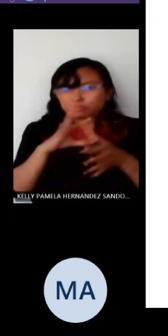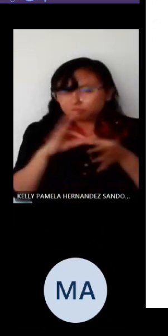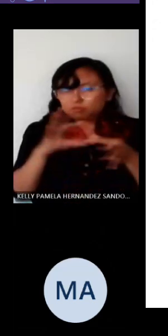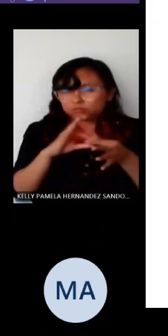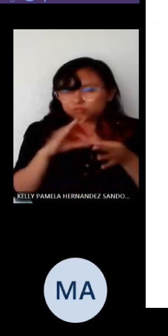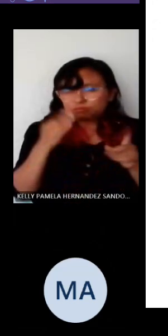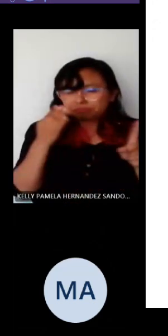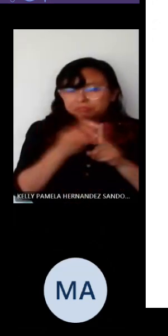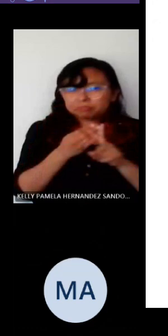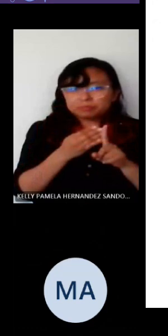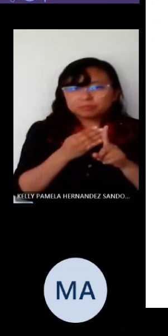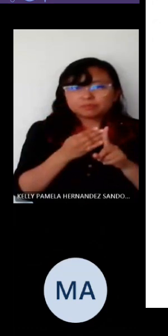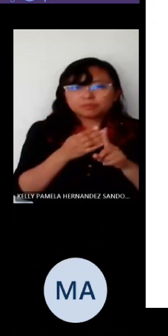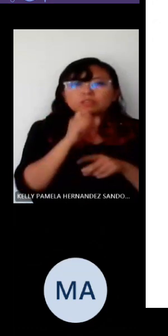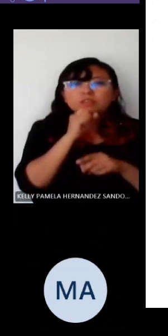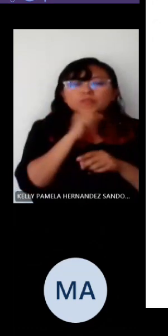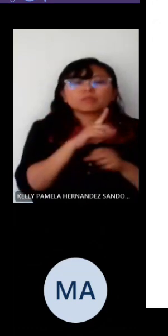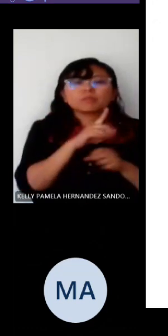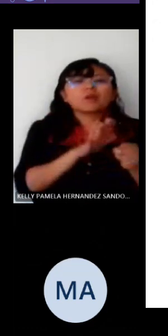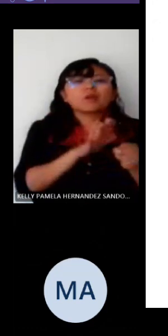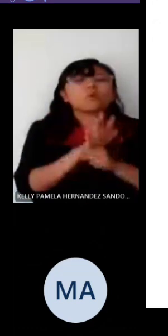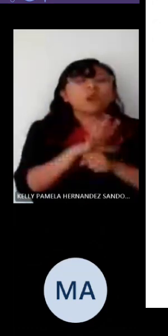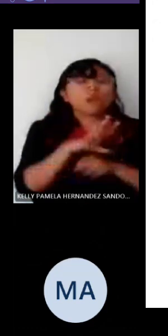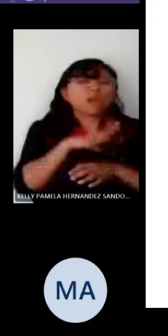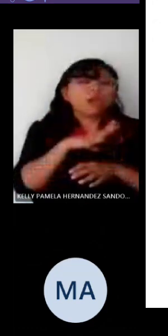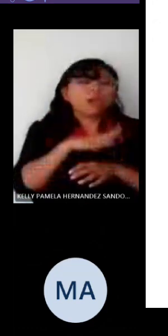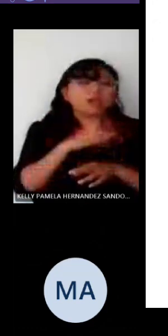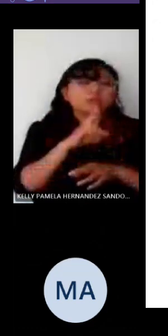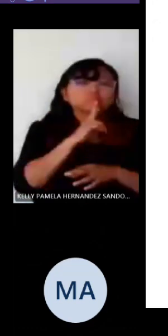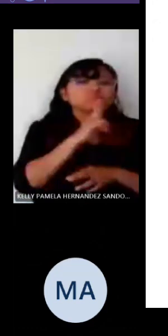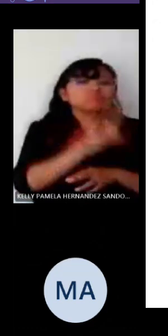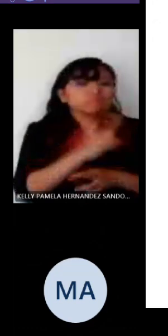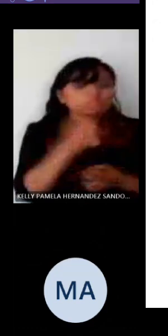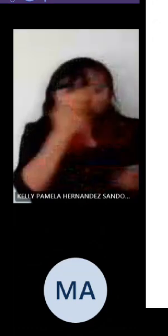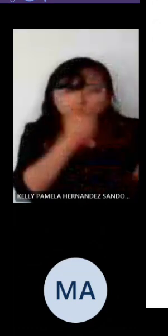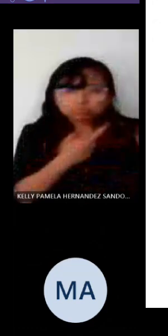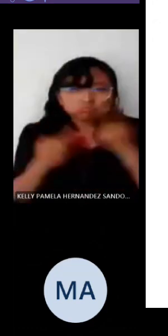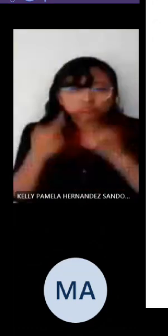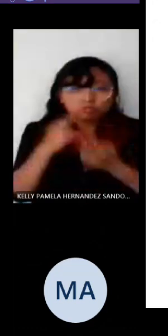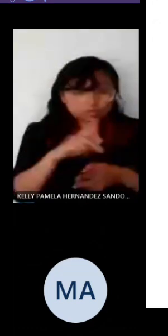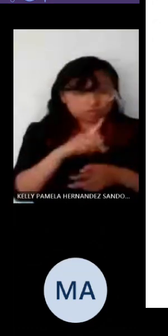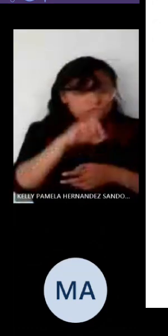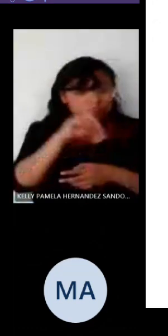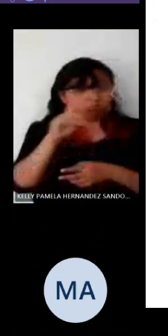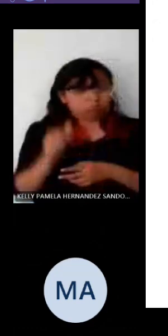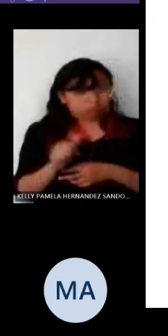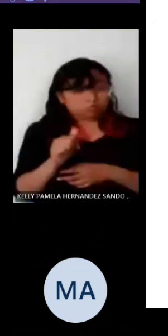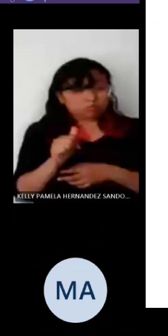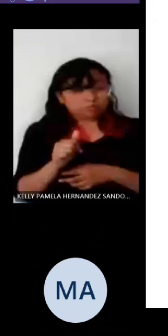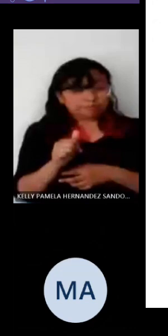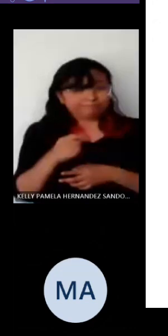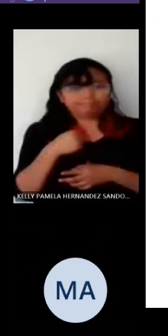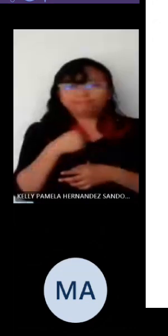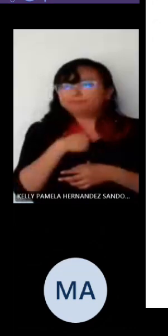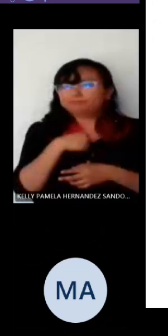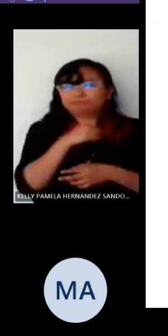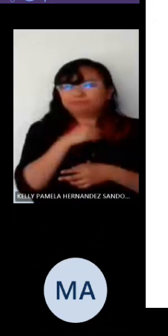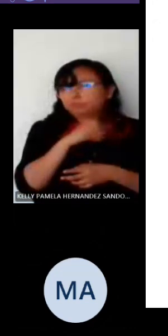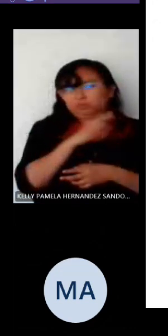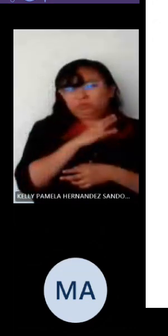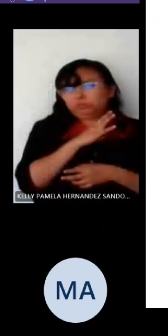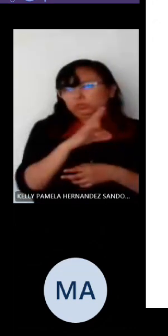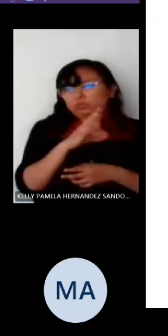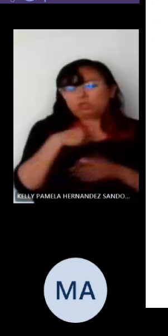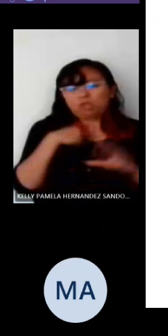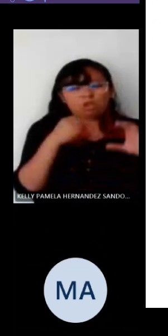los escenarios con respecto a este resultado. Y después de hacer el estudio, pues obviamente no podemos recibir en nuestro correo electrónico